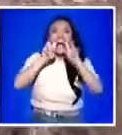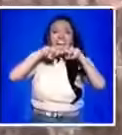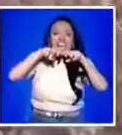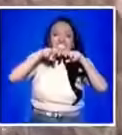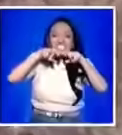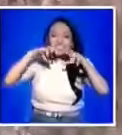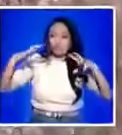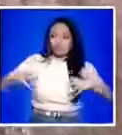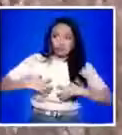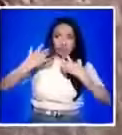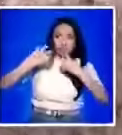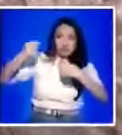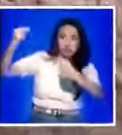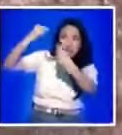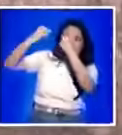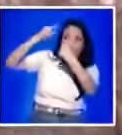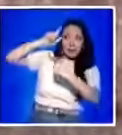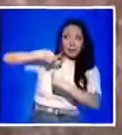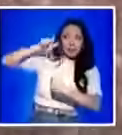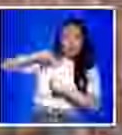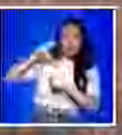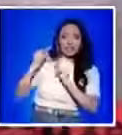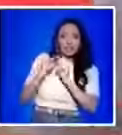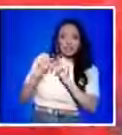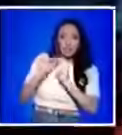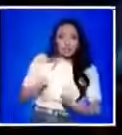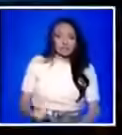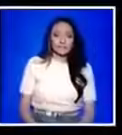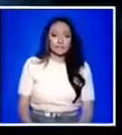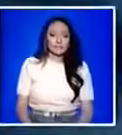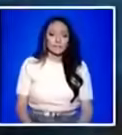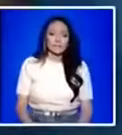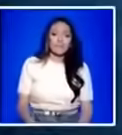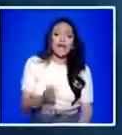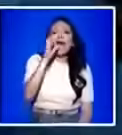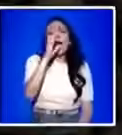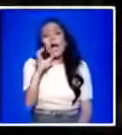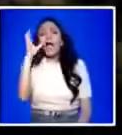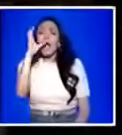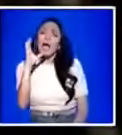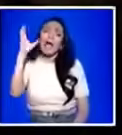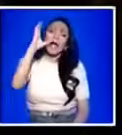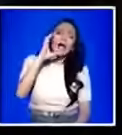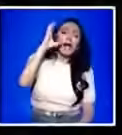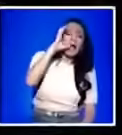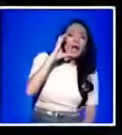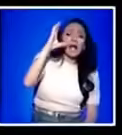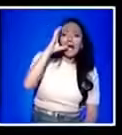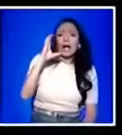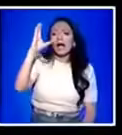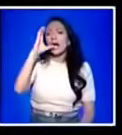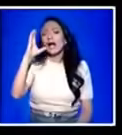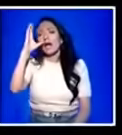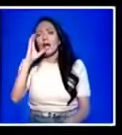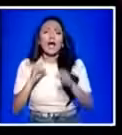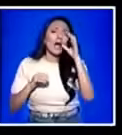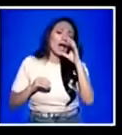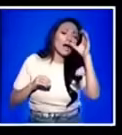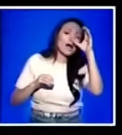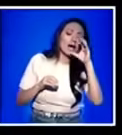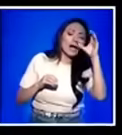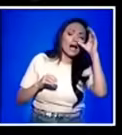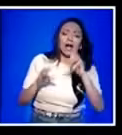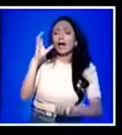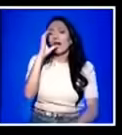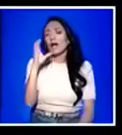se molestan cuando hay personas desconocidas en su espacio. Súbase, los comandos ya se van, dejando atrás mujeres, hijos